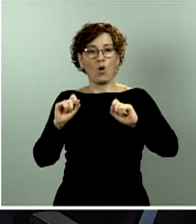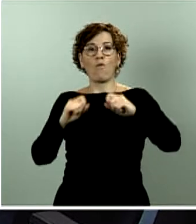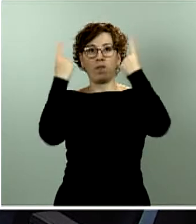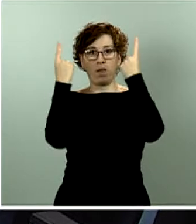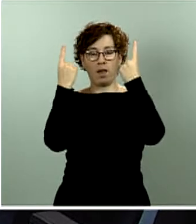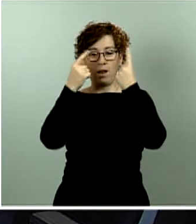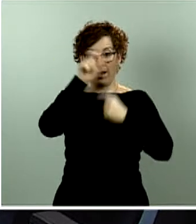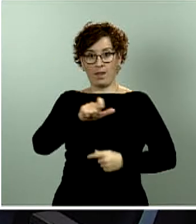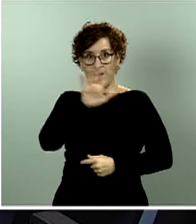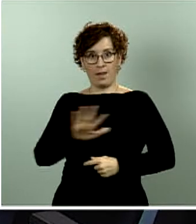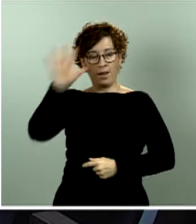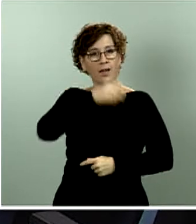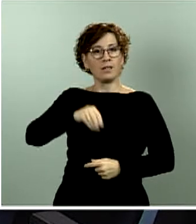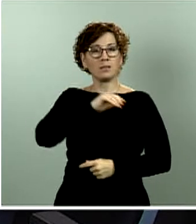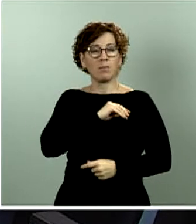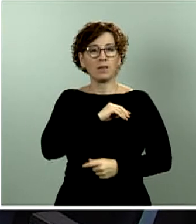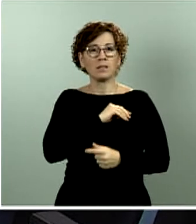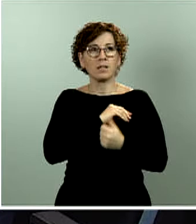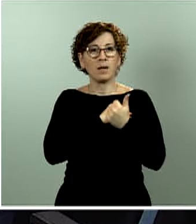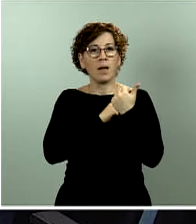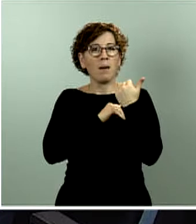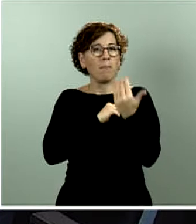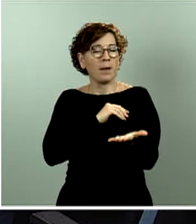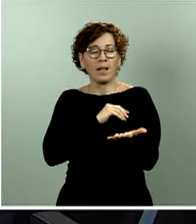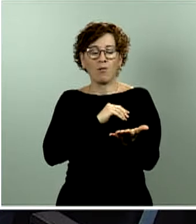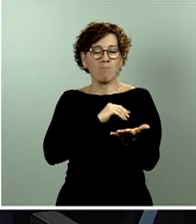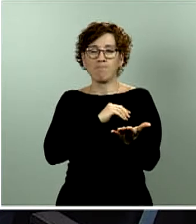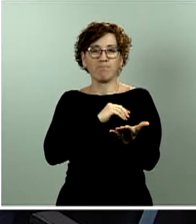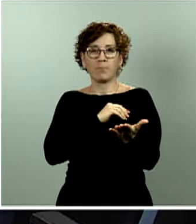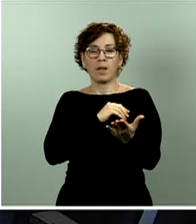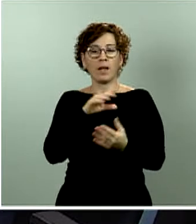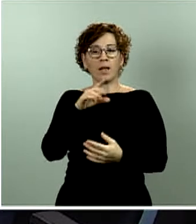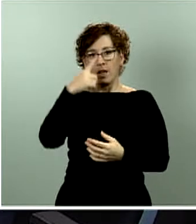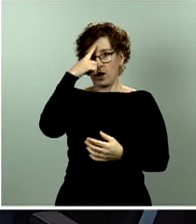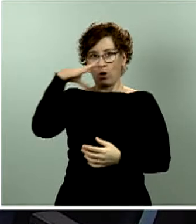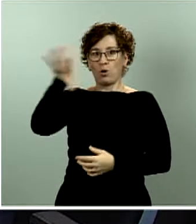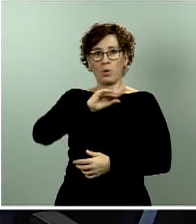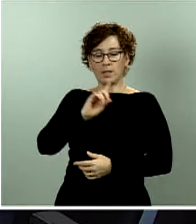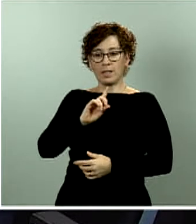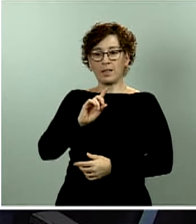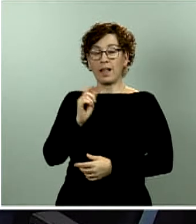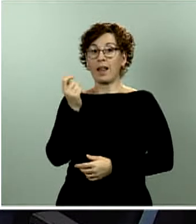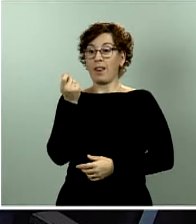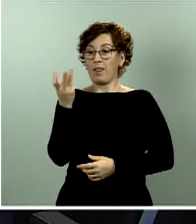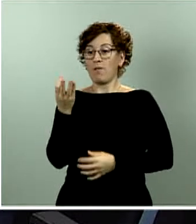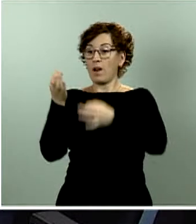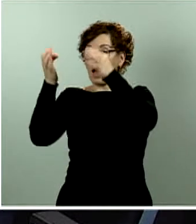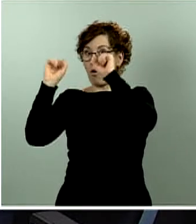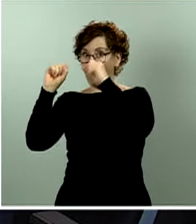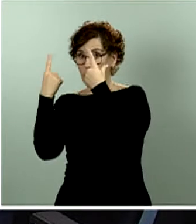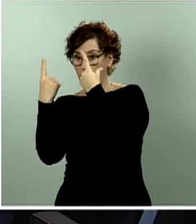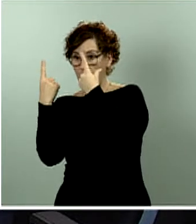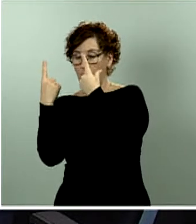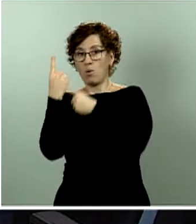debe? ¿Por qué al comunicar los nuevos casos en España insisten en una cifra, pero como cifra oficial envían una diferente a los organismos